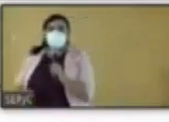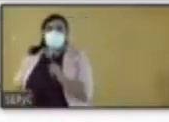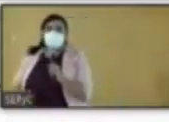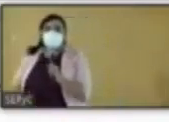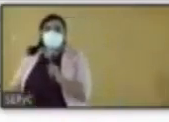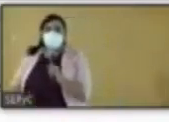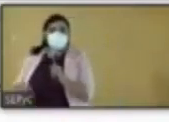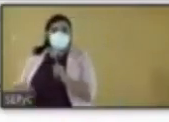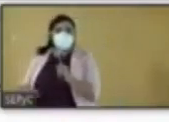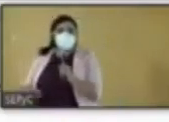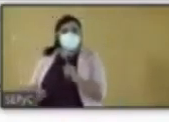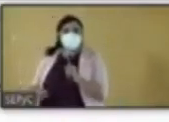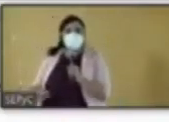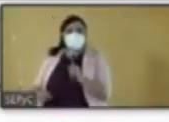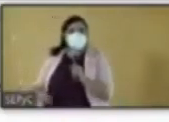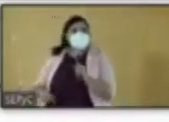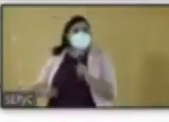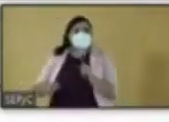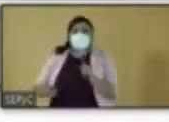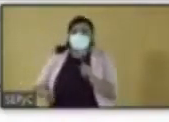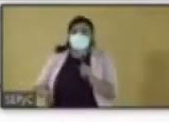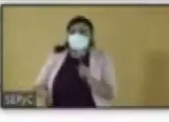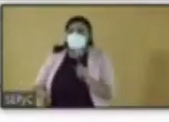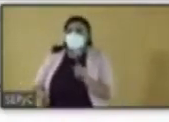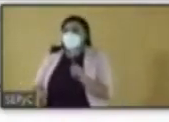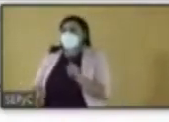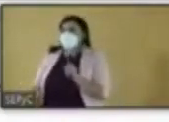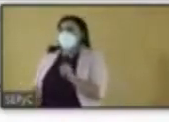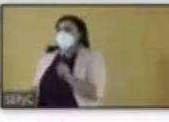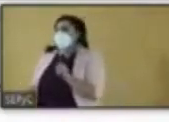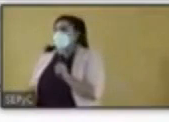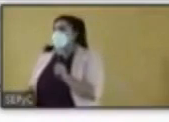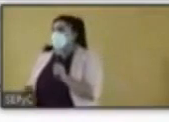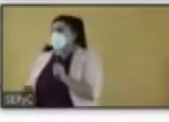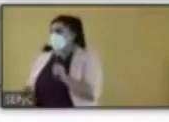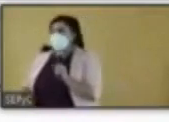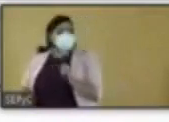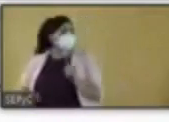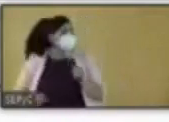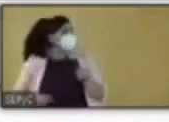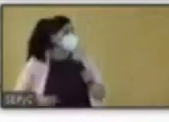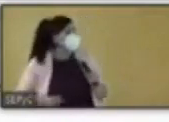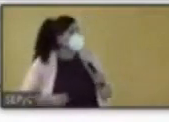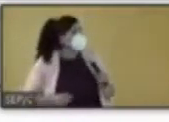requiere información del propio declarante, del dependiente económico y o de la pareja.